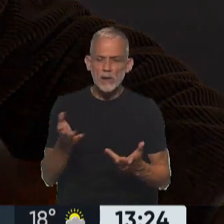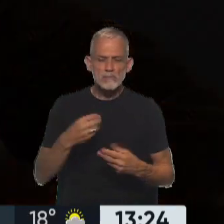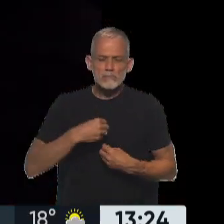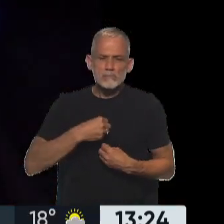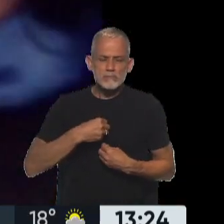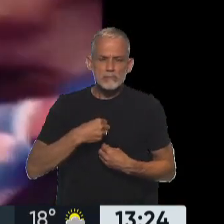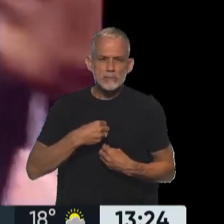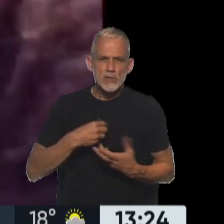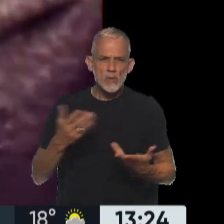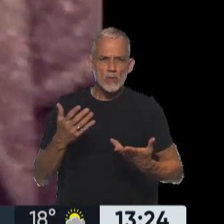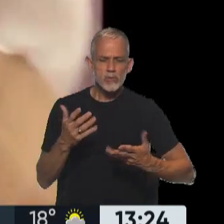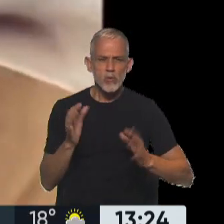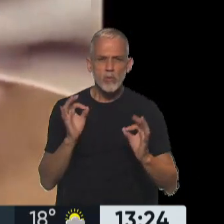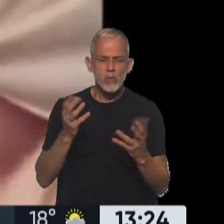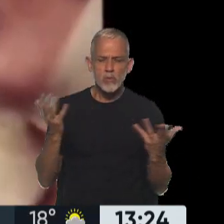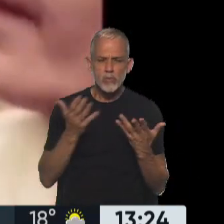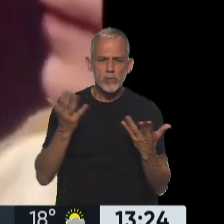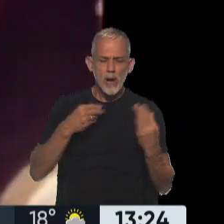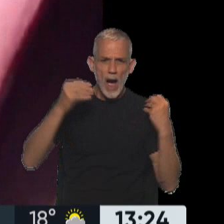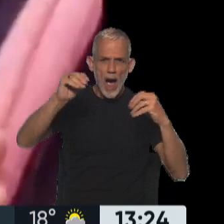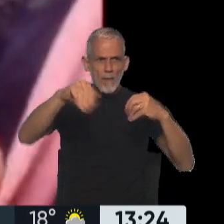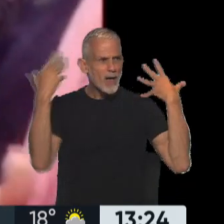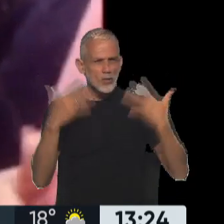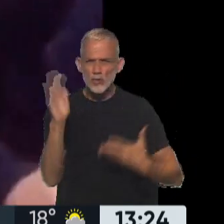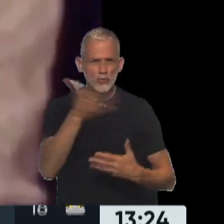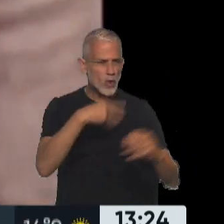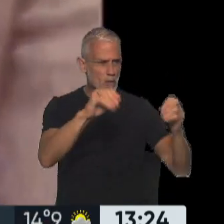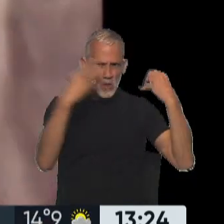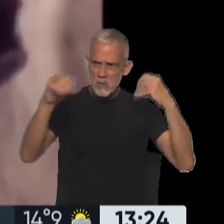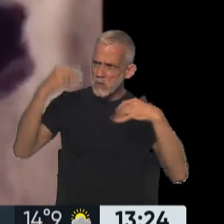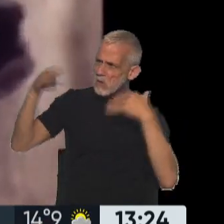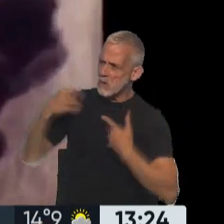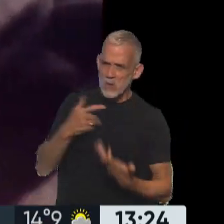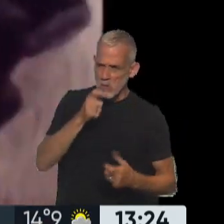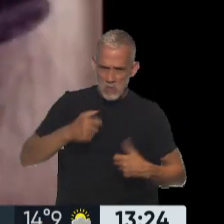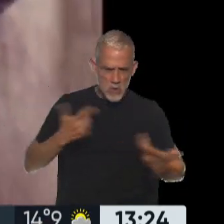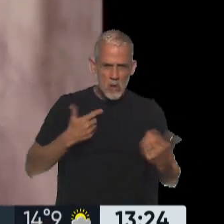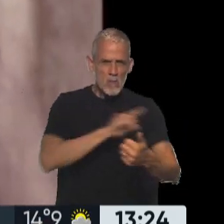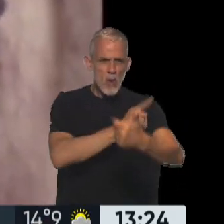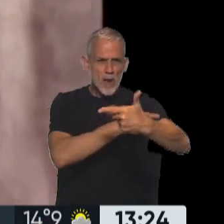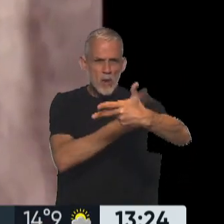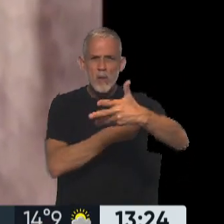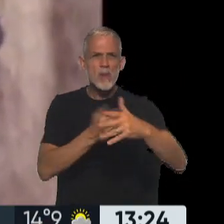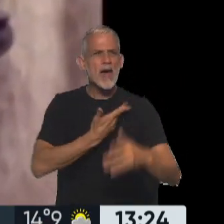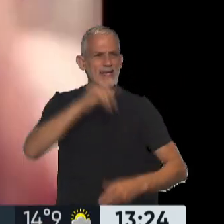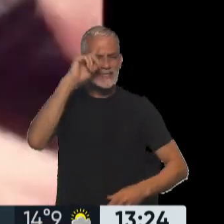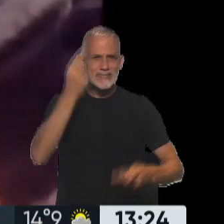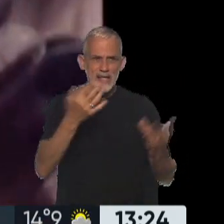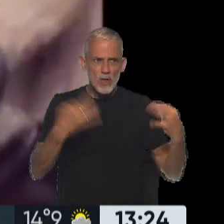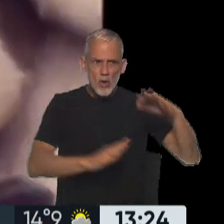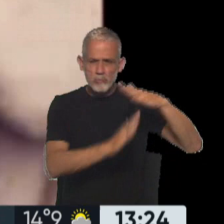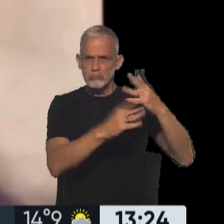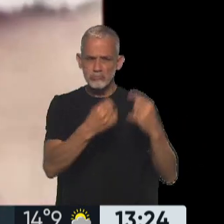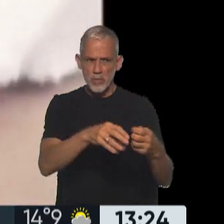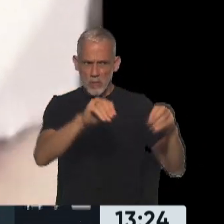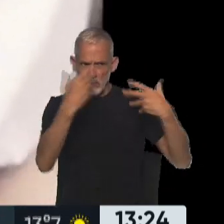sentido de ser completamente abandonados por todos, ¿no? Y todos los poderes del Estado que tienen la